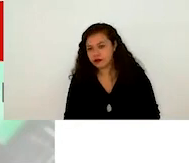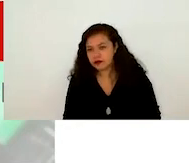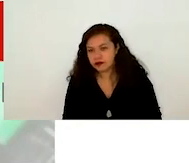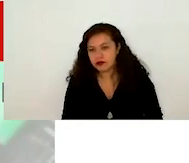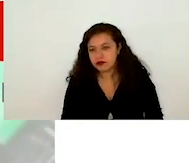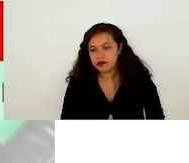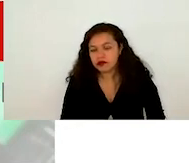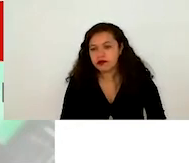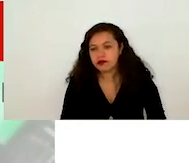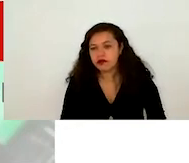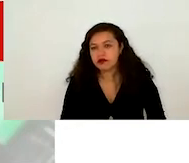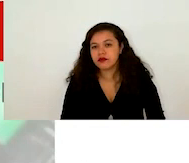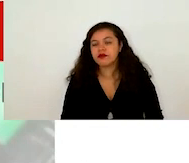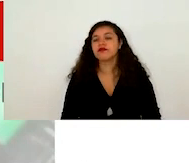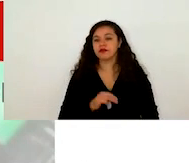claro